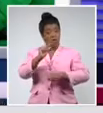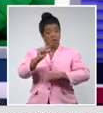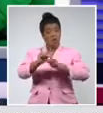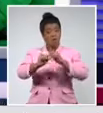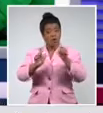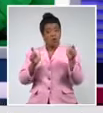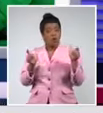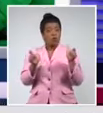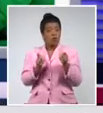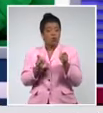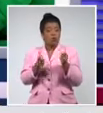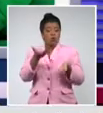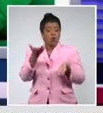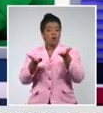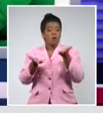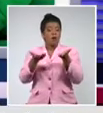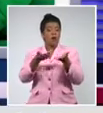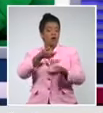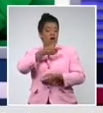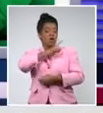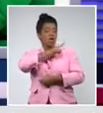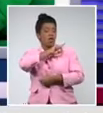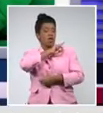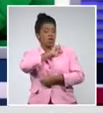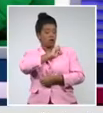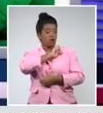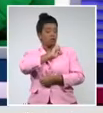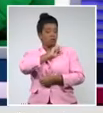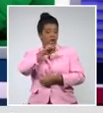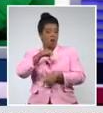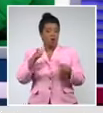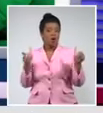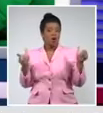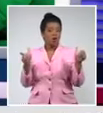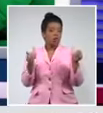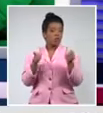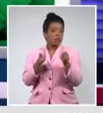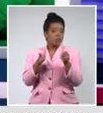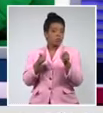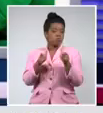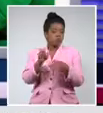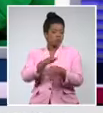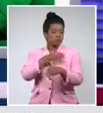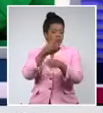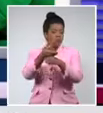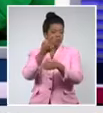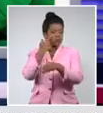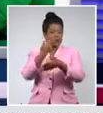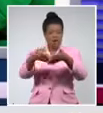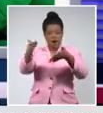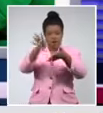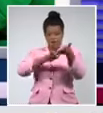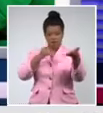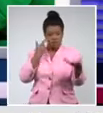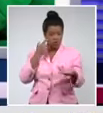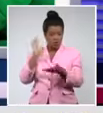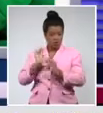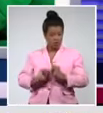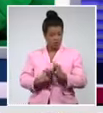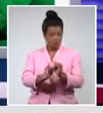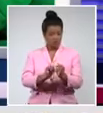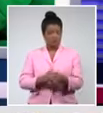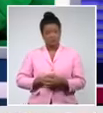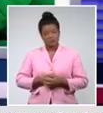comparación prácticamente con los últimos 21 días. Lo vamos a ver después en el gráfico. Y que